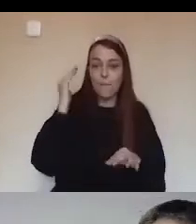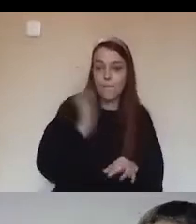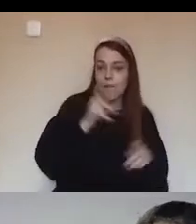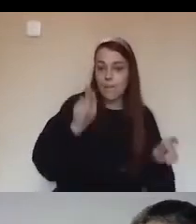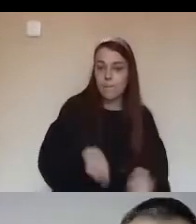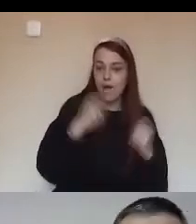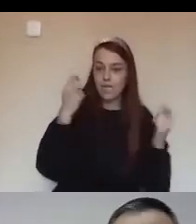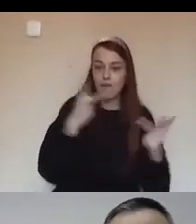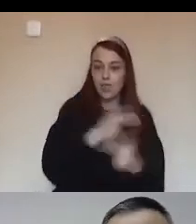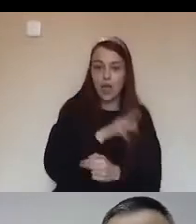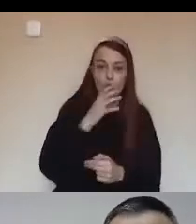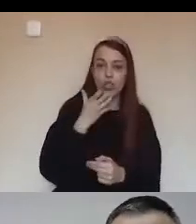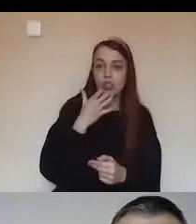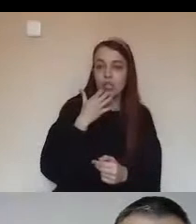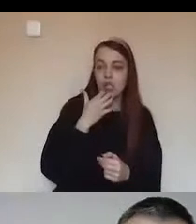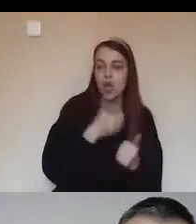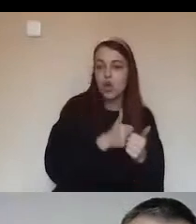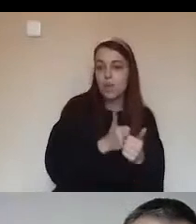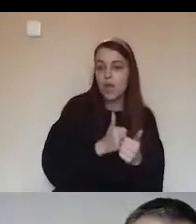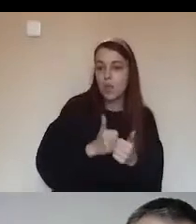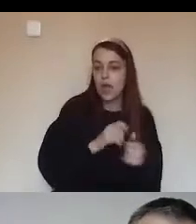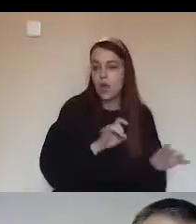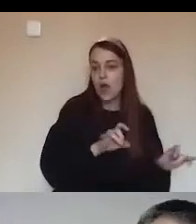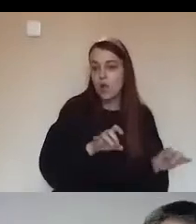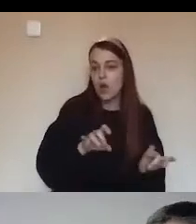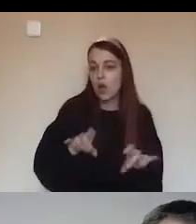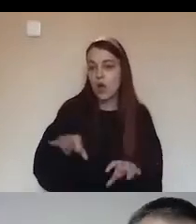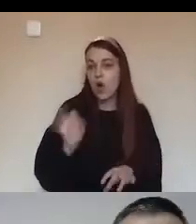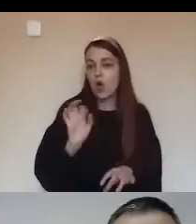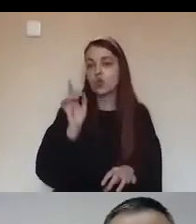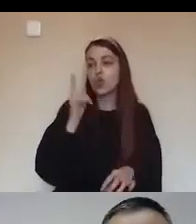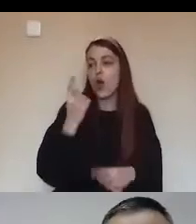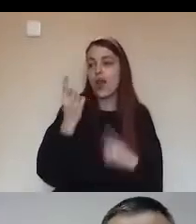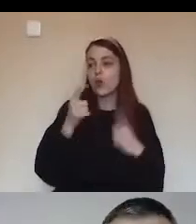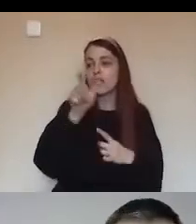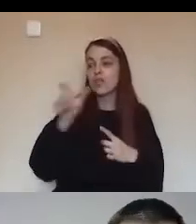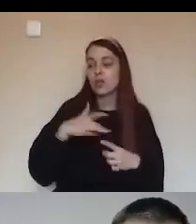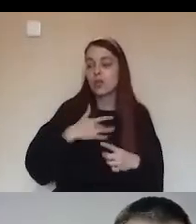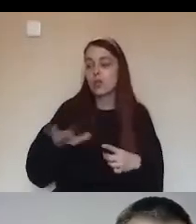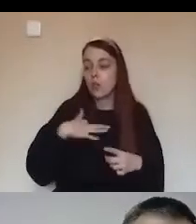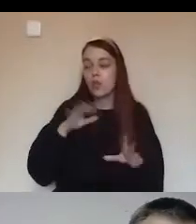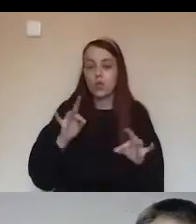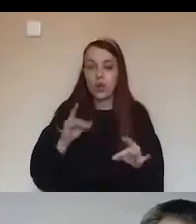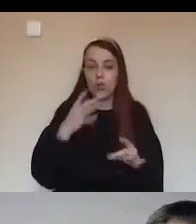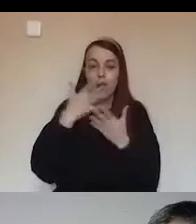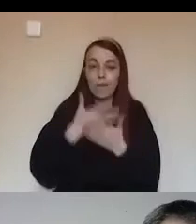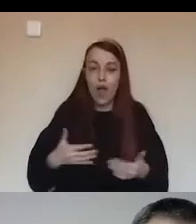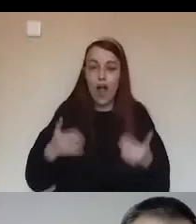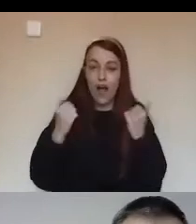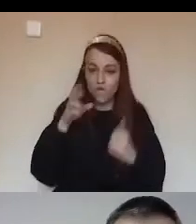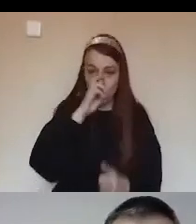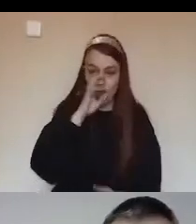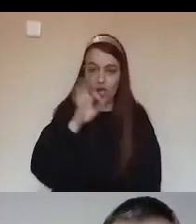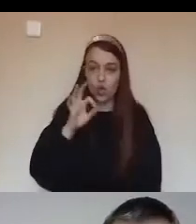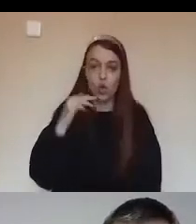tenemos muchas iguales o que permitimos que toquen solo ciertas personas. Por ejemplo, ánforas tenemos ahí, o tenemos una chocolatera,